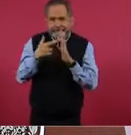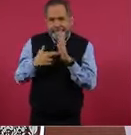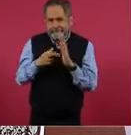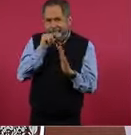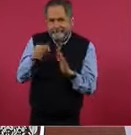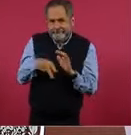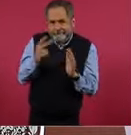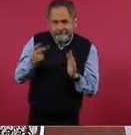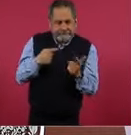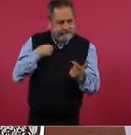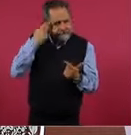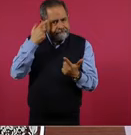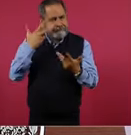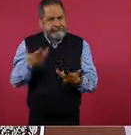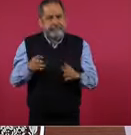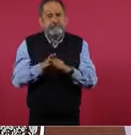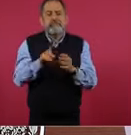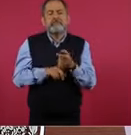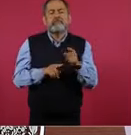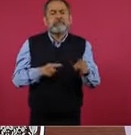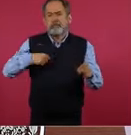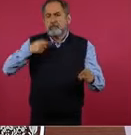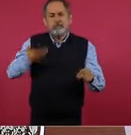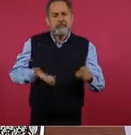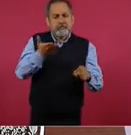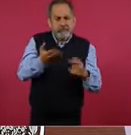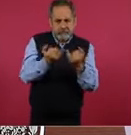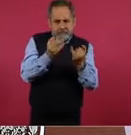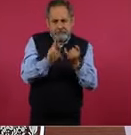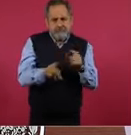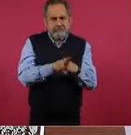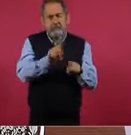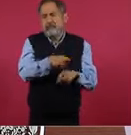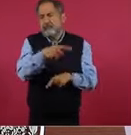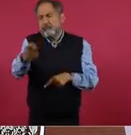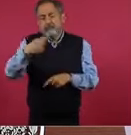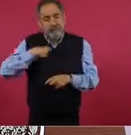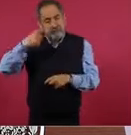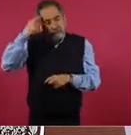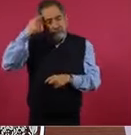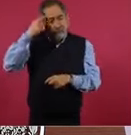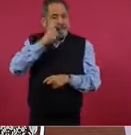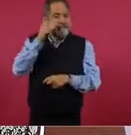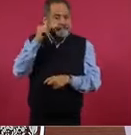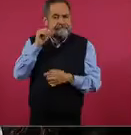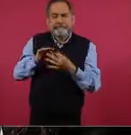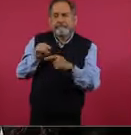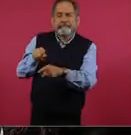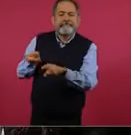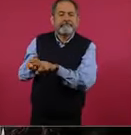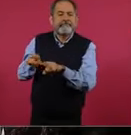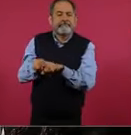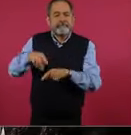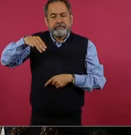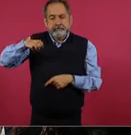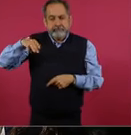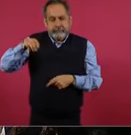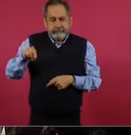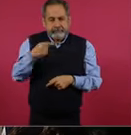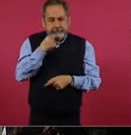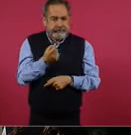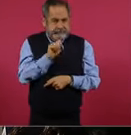que se hace y lo que estamos planteando, como en otros casos, incluso se mencionó ayer el caso del niño Memo, también atendido